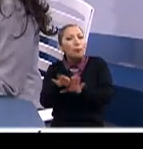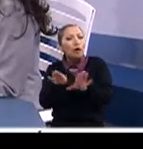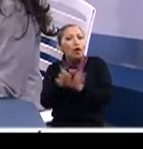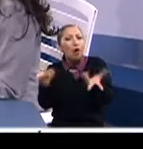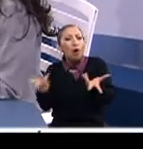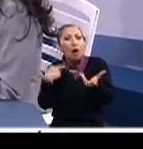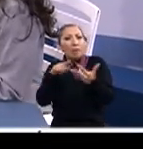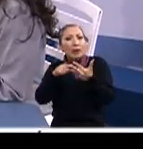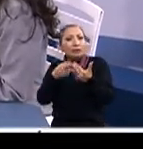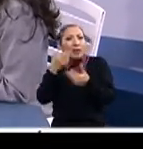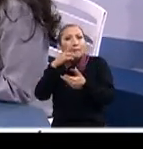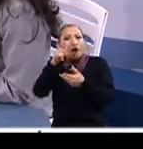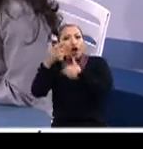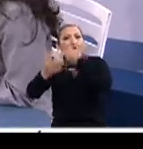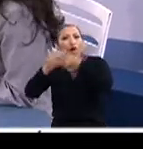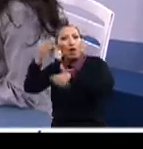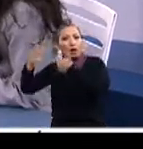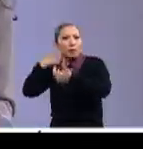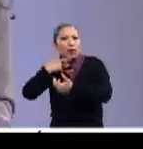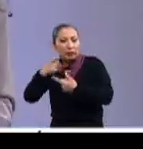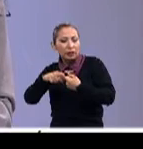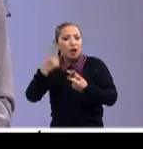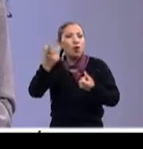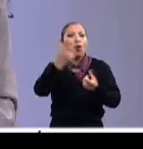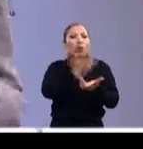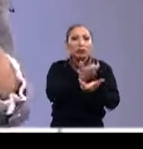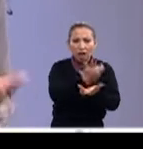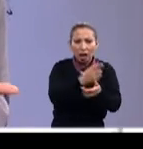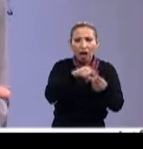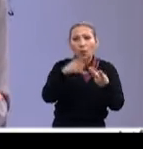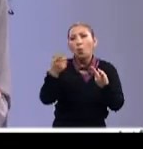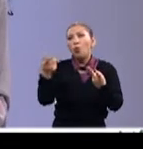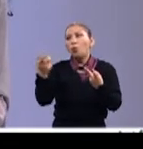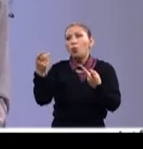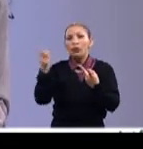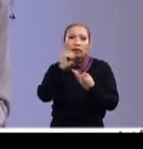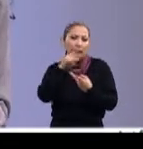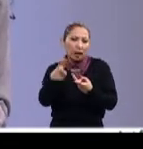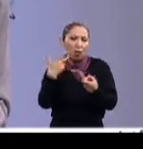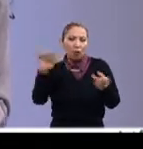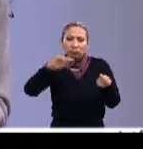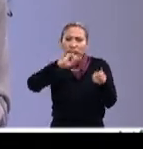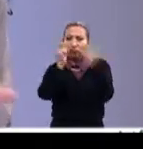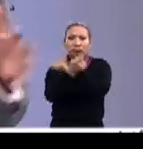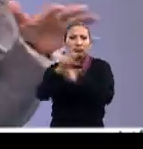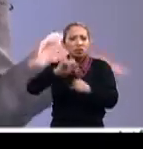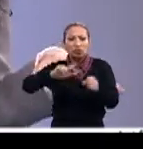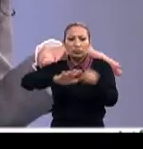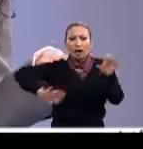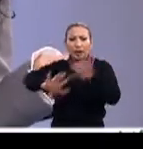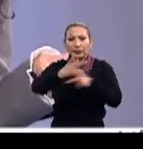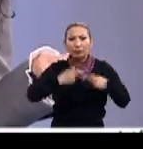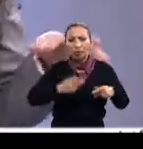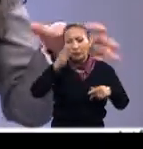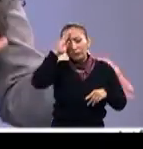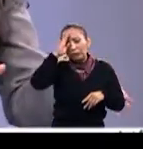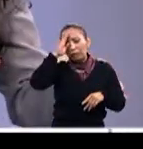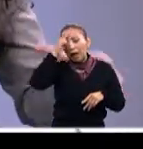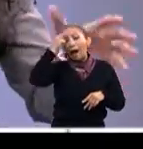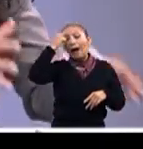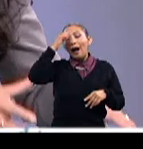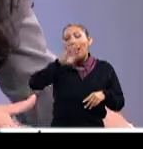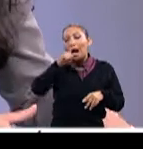un parteaguas a nivel político, a nivel económico y desde luego una transformación social, y se pensó entonces